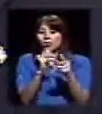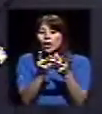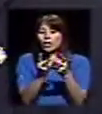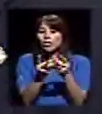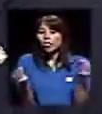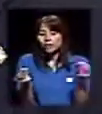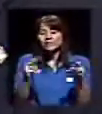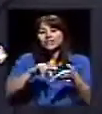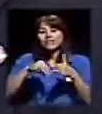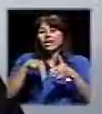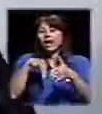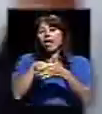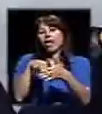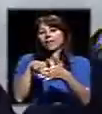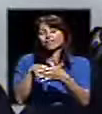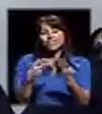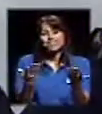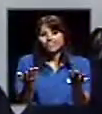Decía don Gerardo,